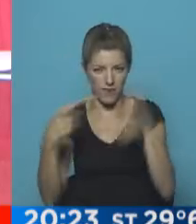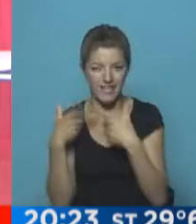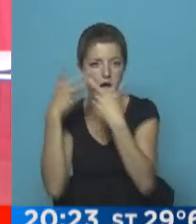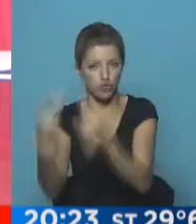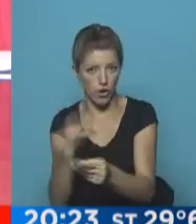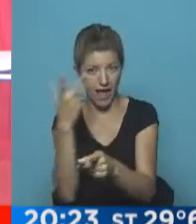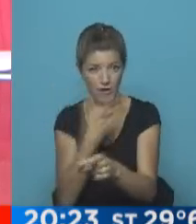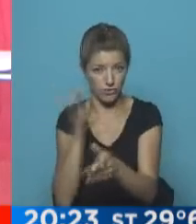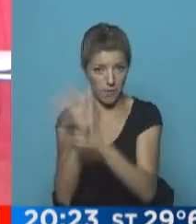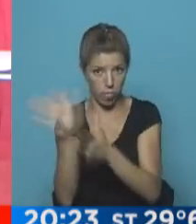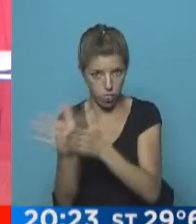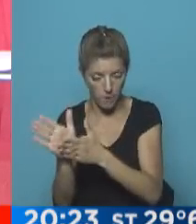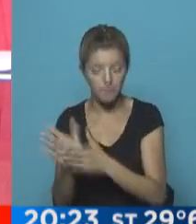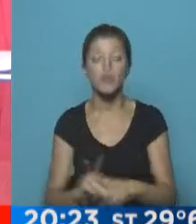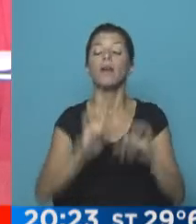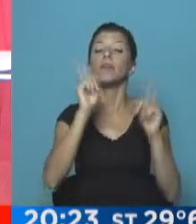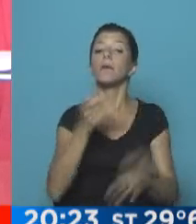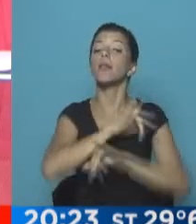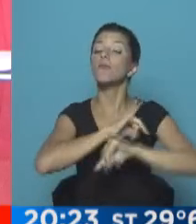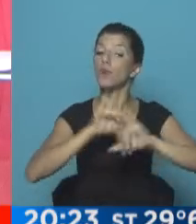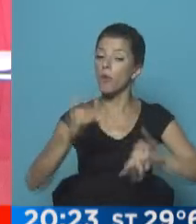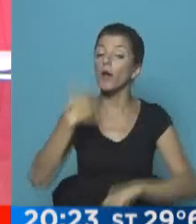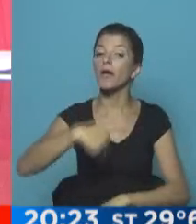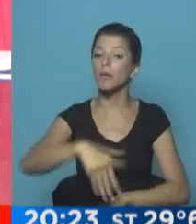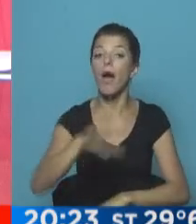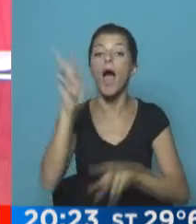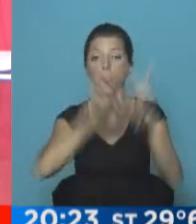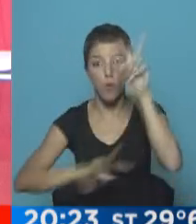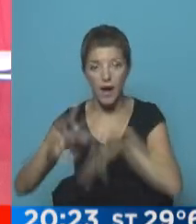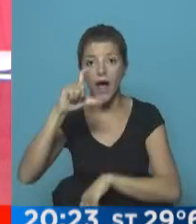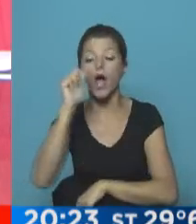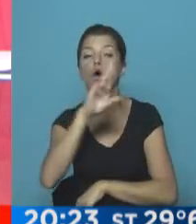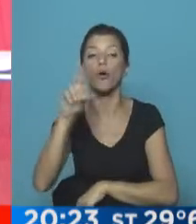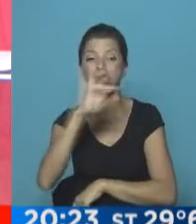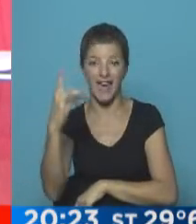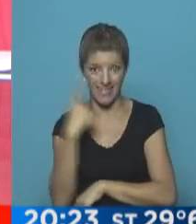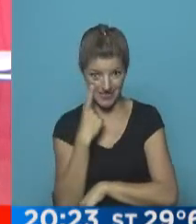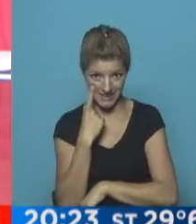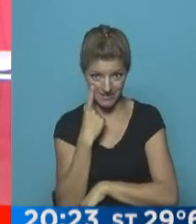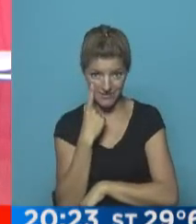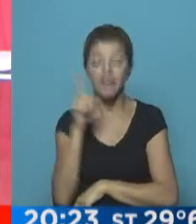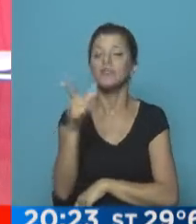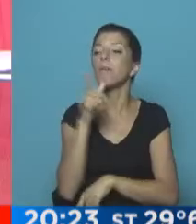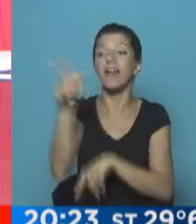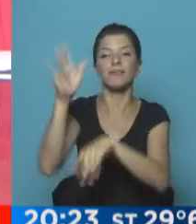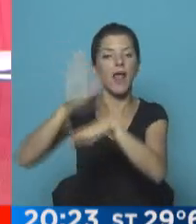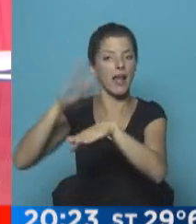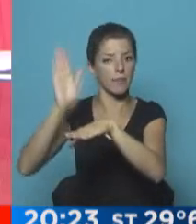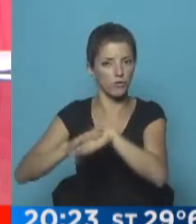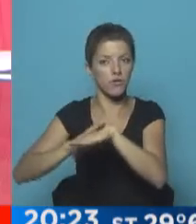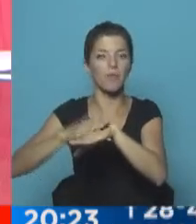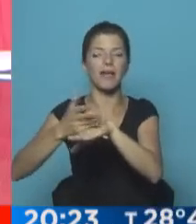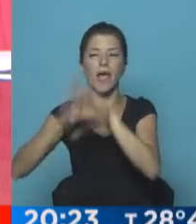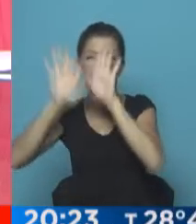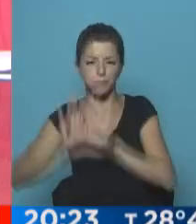de la provincia allí también adelantó que se buscará a Pérez Corradi, sindicado como el autor intelectual del